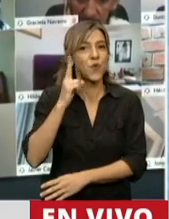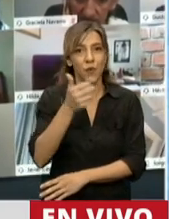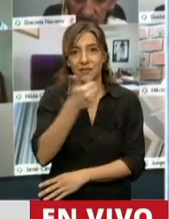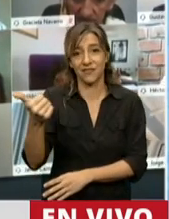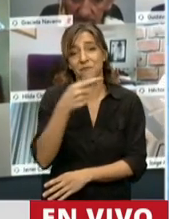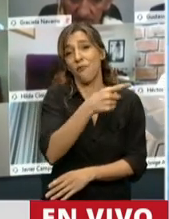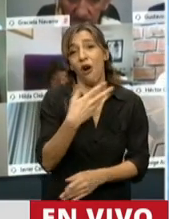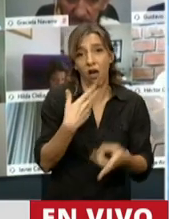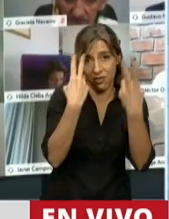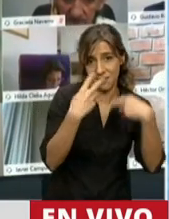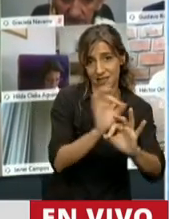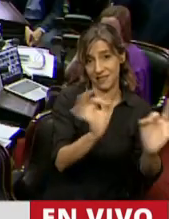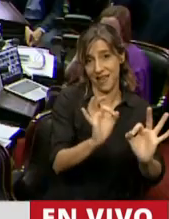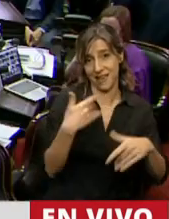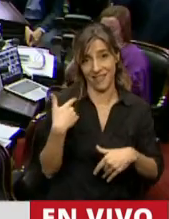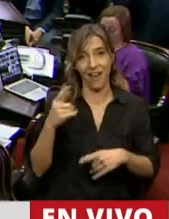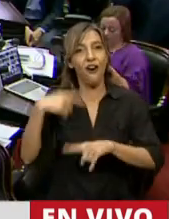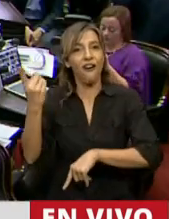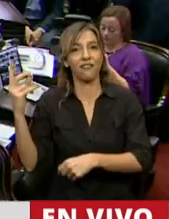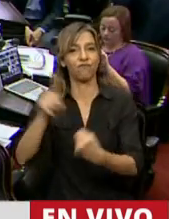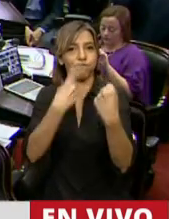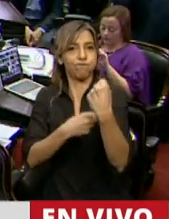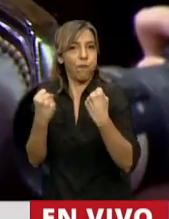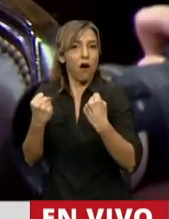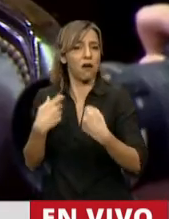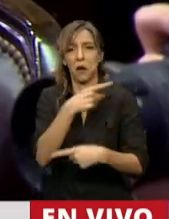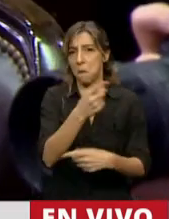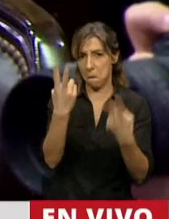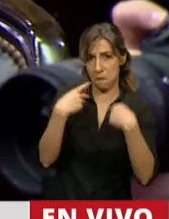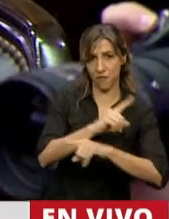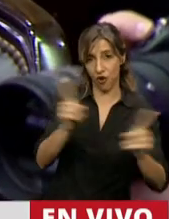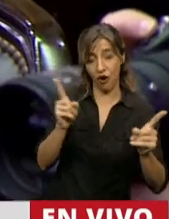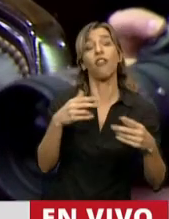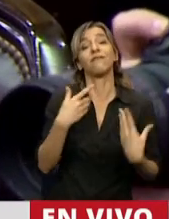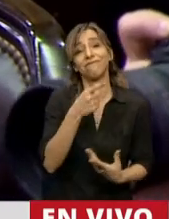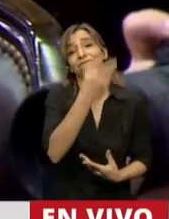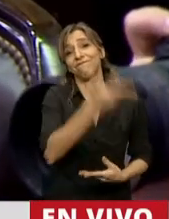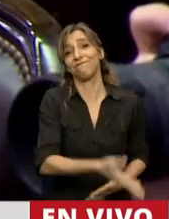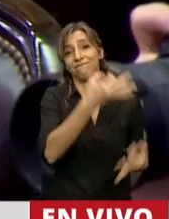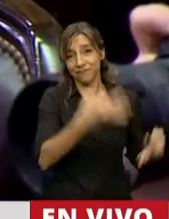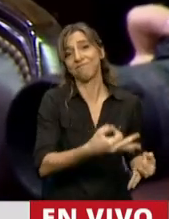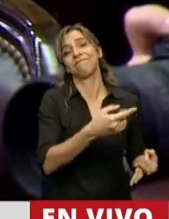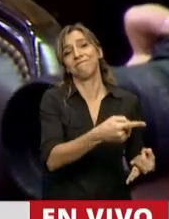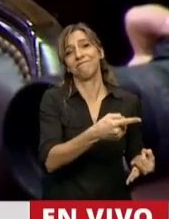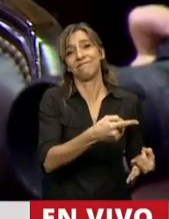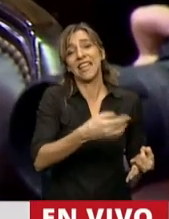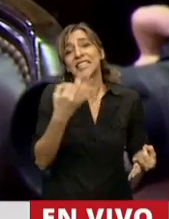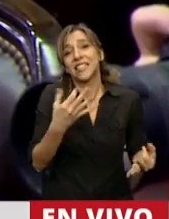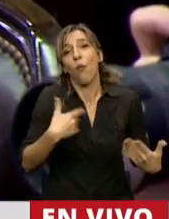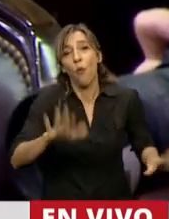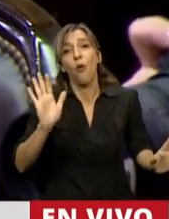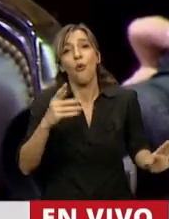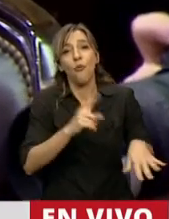económicos de aquel entonces. El gobierno de Illia, señor presidente, ya se ha dicho acá, es el que logró la